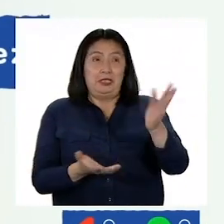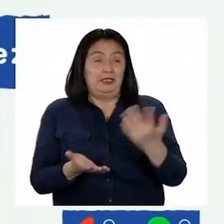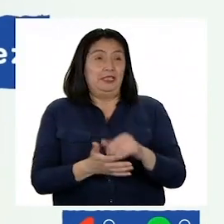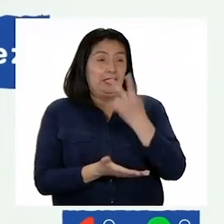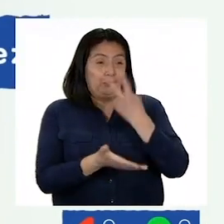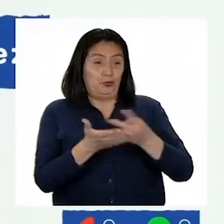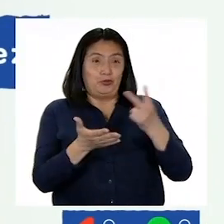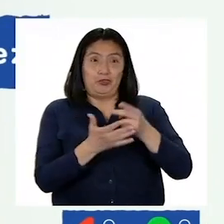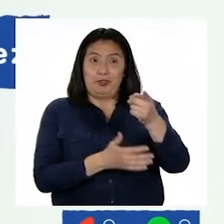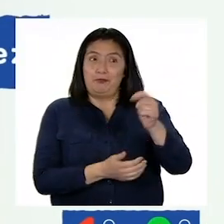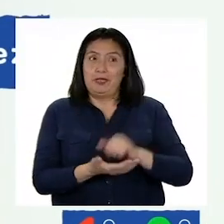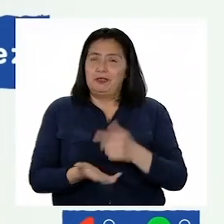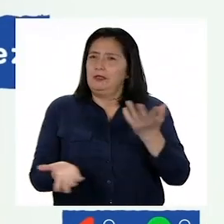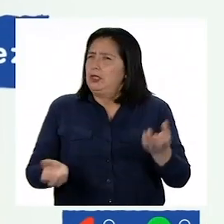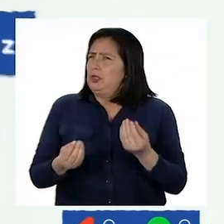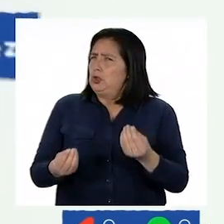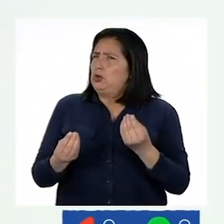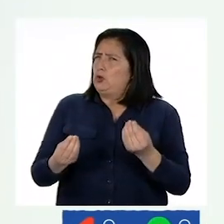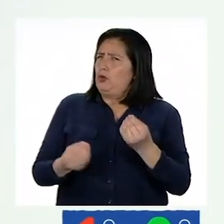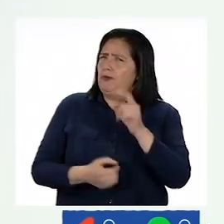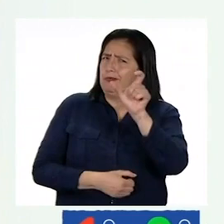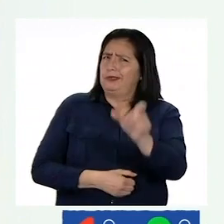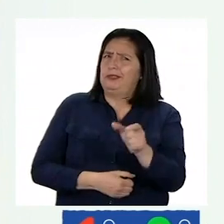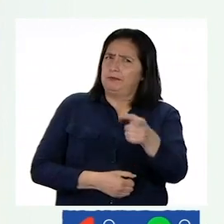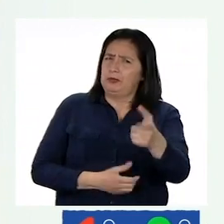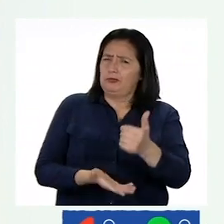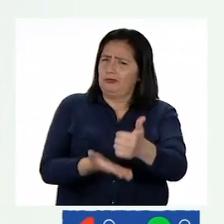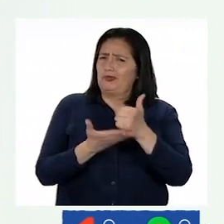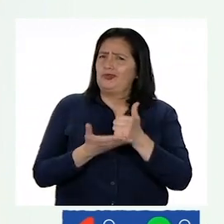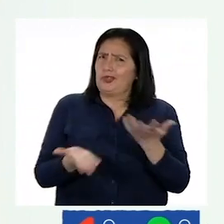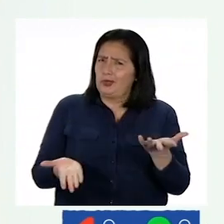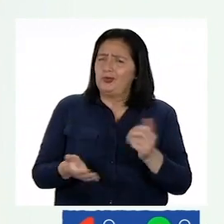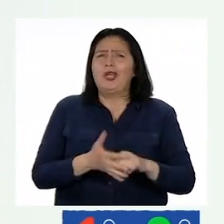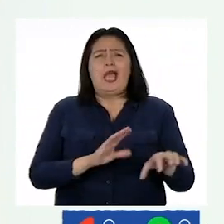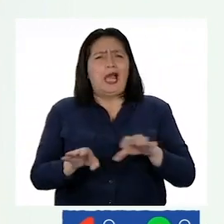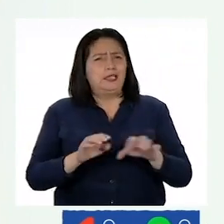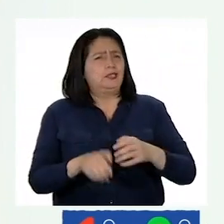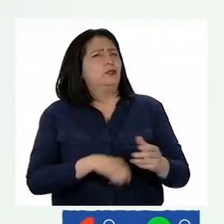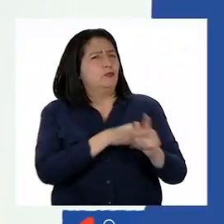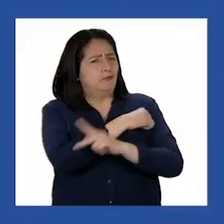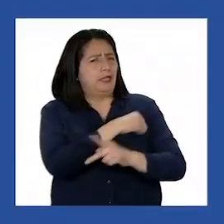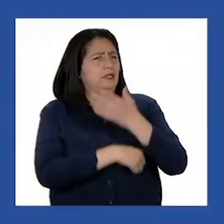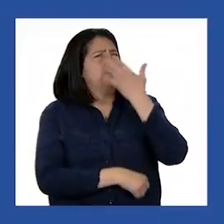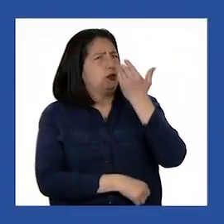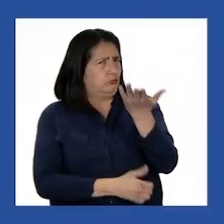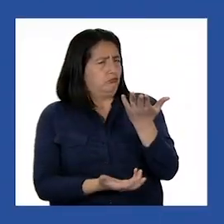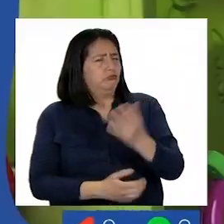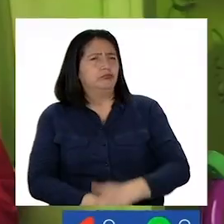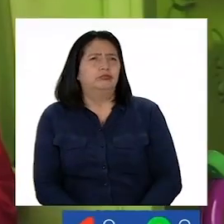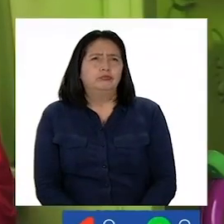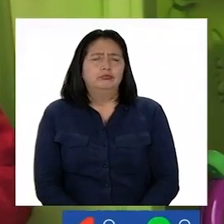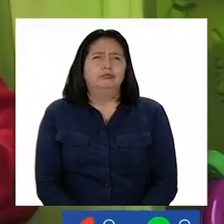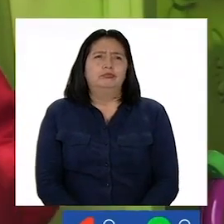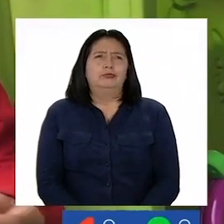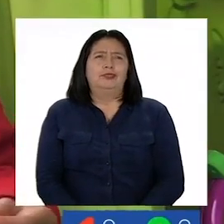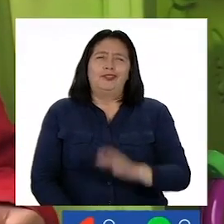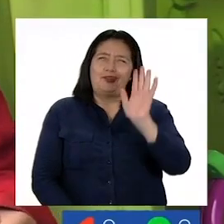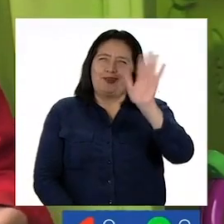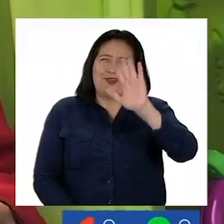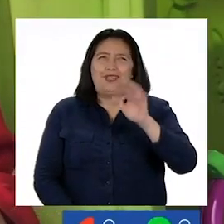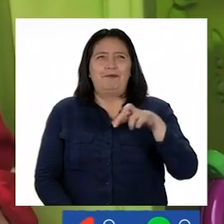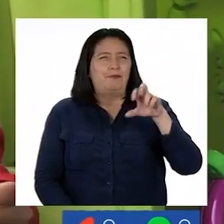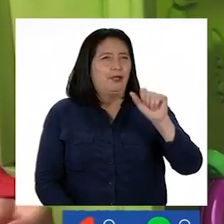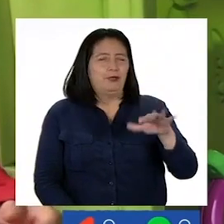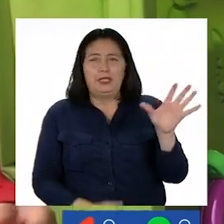de las 2 semanas y de qué manera esta persona nos ayuda a construir un país mejor. Hola